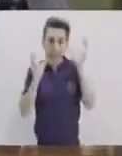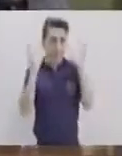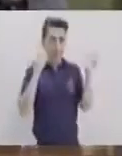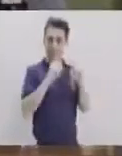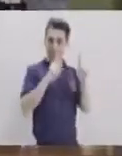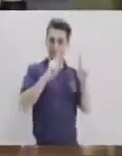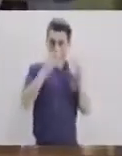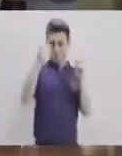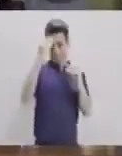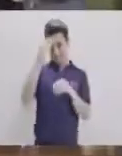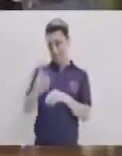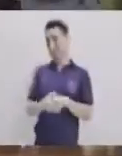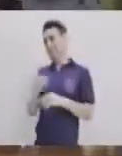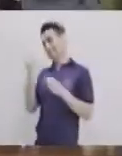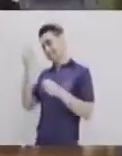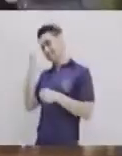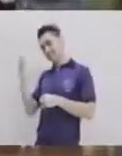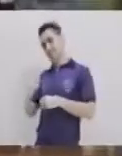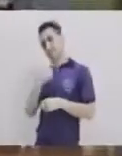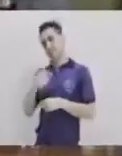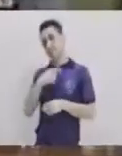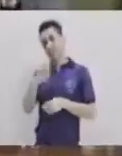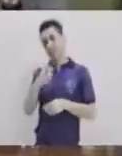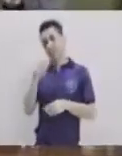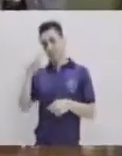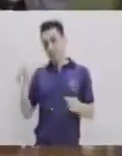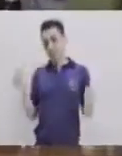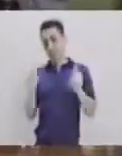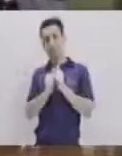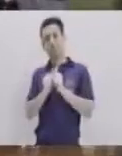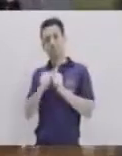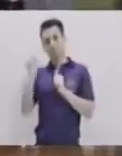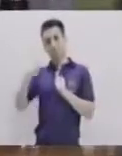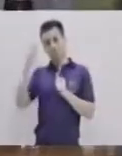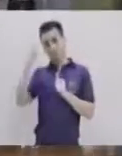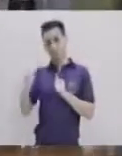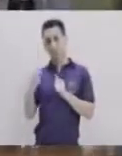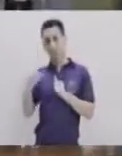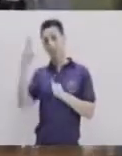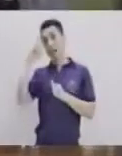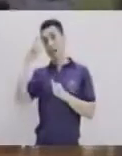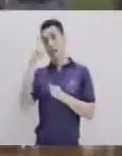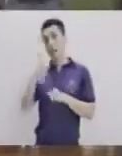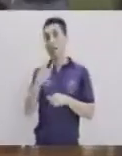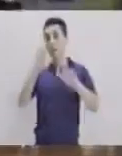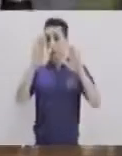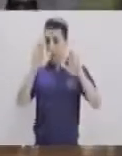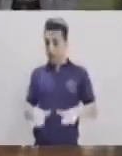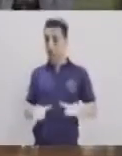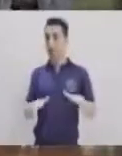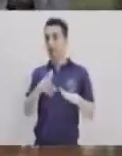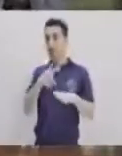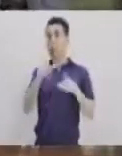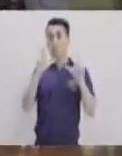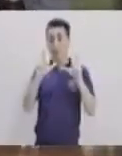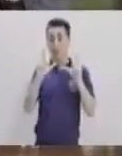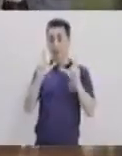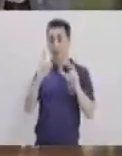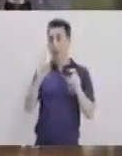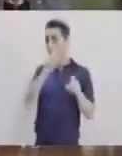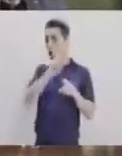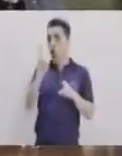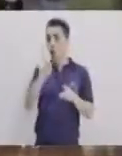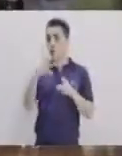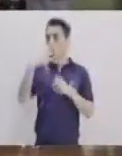alrededor. Muchas gracias. Muchas gracias, profe, nuevamente por habernos acompañado el día de hoy. Recuerden cuidarse, como dijo el profe, por eso